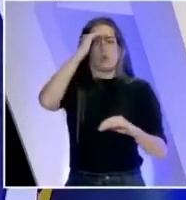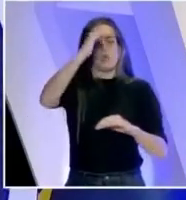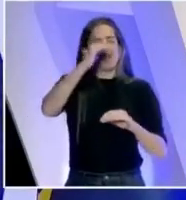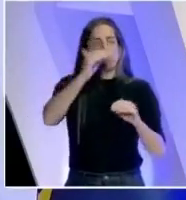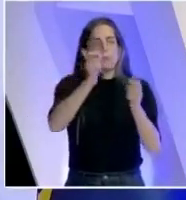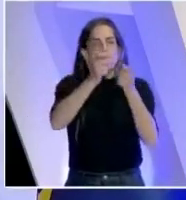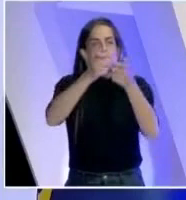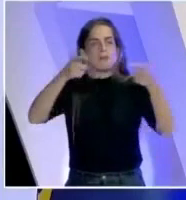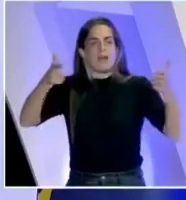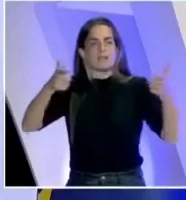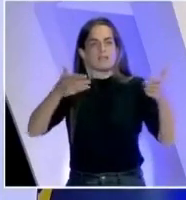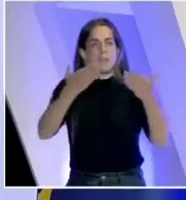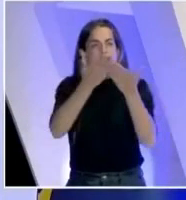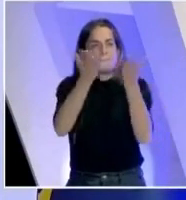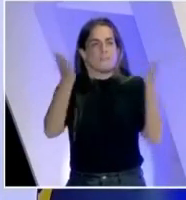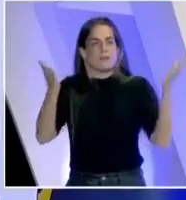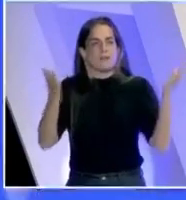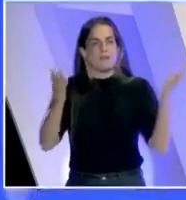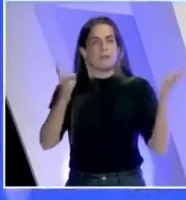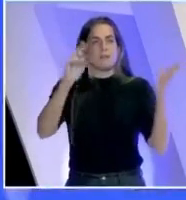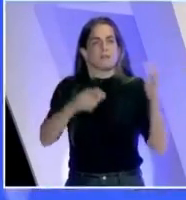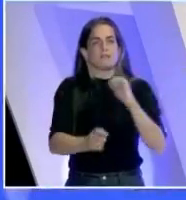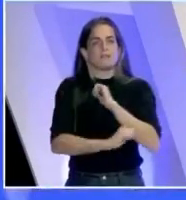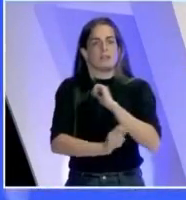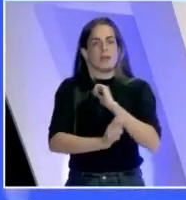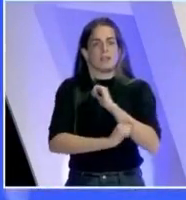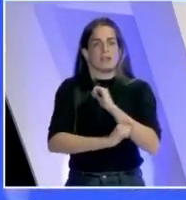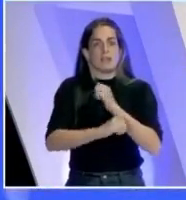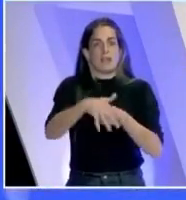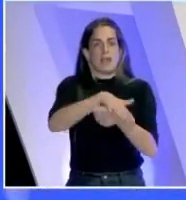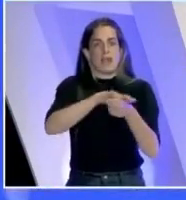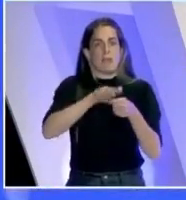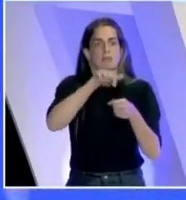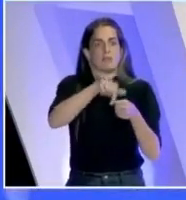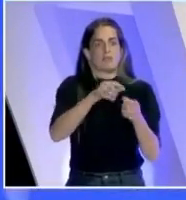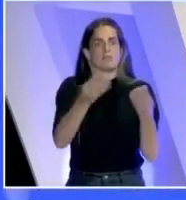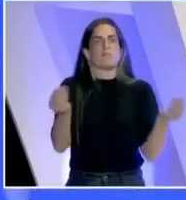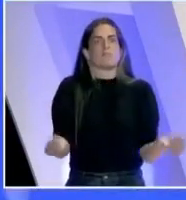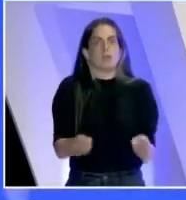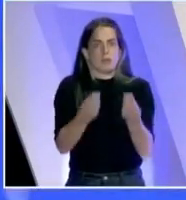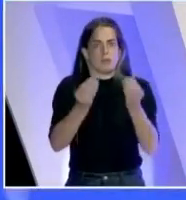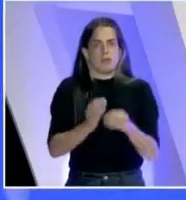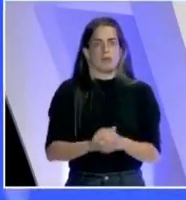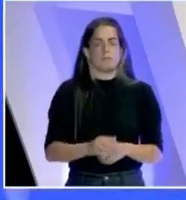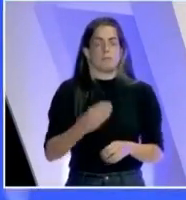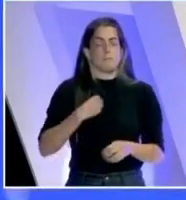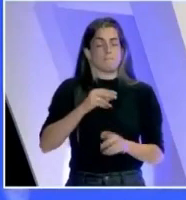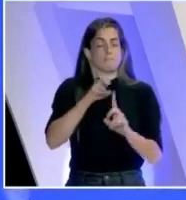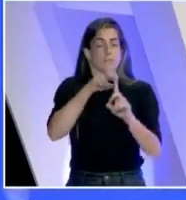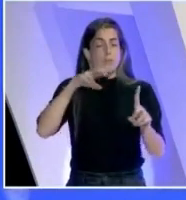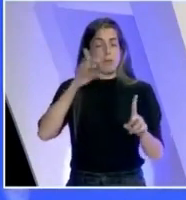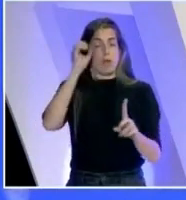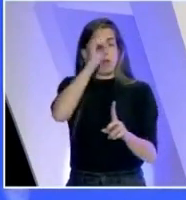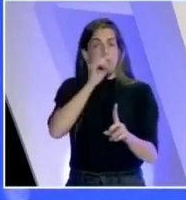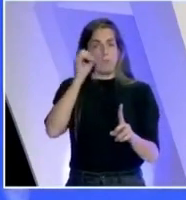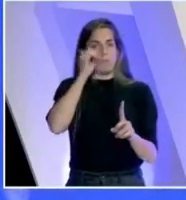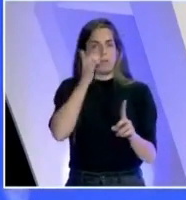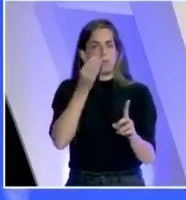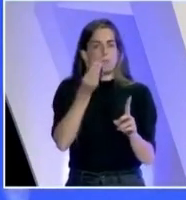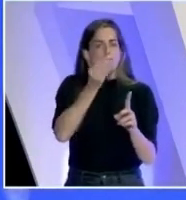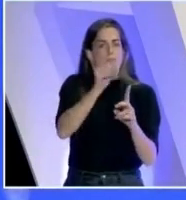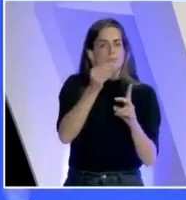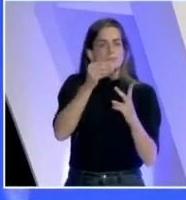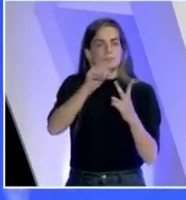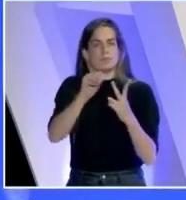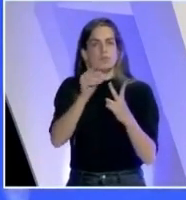horizontes y diseñar una mejor estrategia en el largo plazo. A mi juicio hay en este trabajo dos contribuciones especialmente